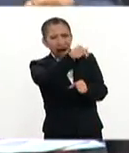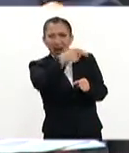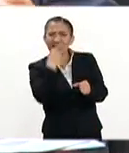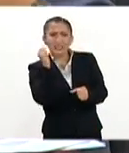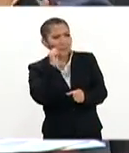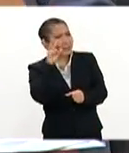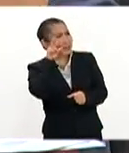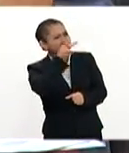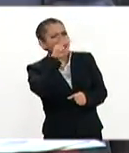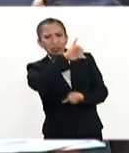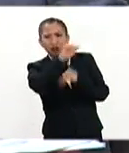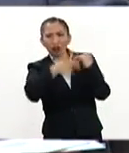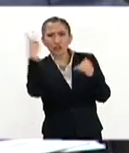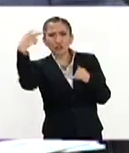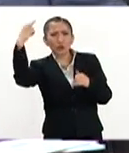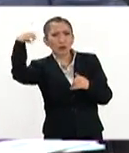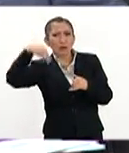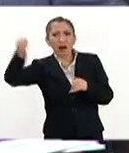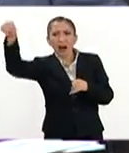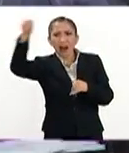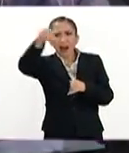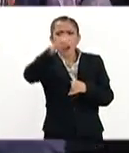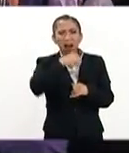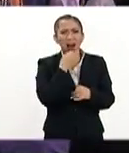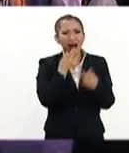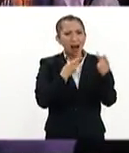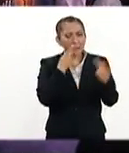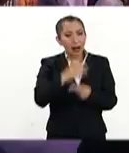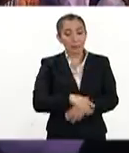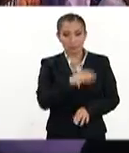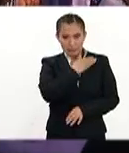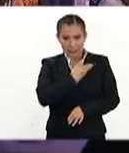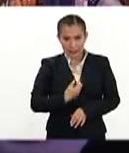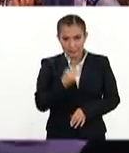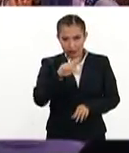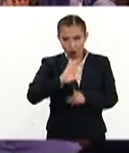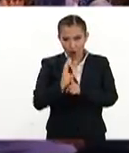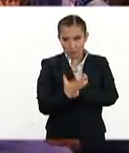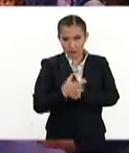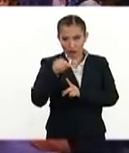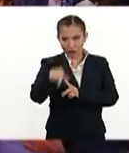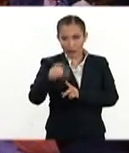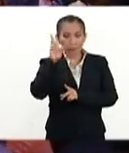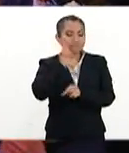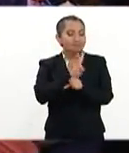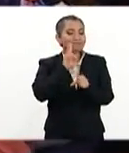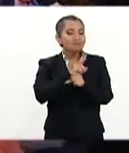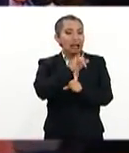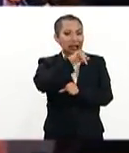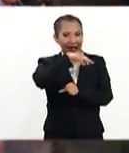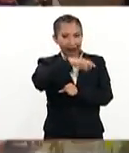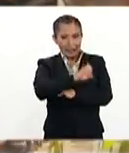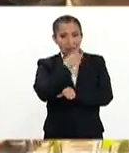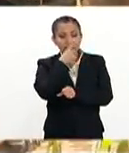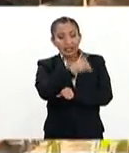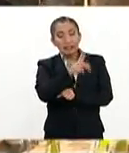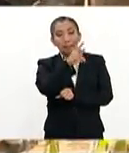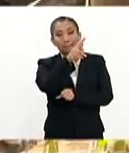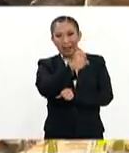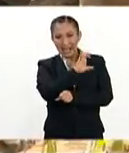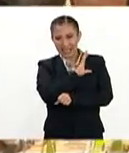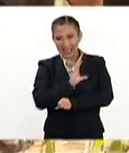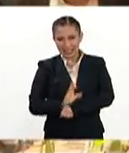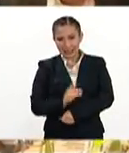se aprecian en todos sus actos de precampaña. El también presidente de la Comisión de Fiscalización del INE señaló que las